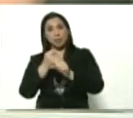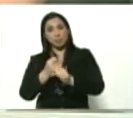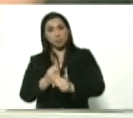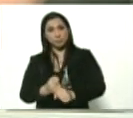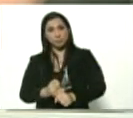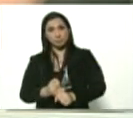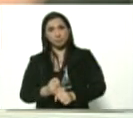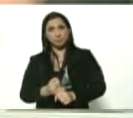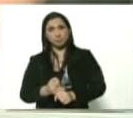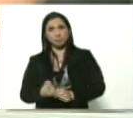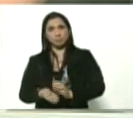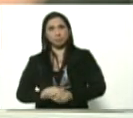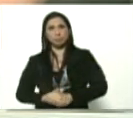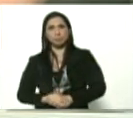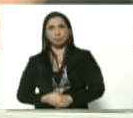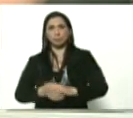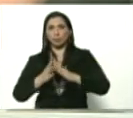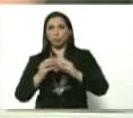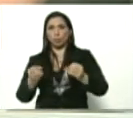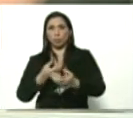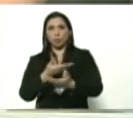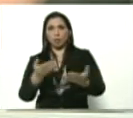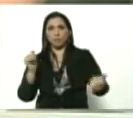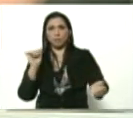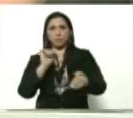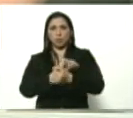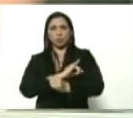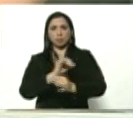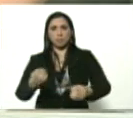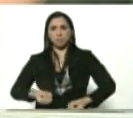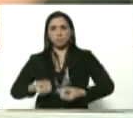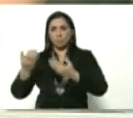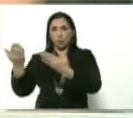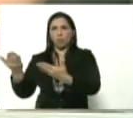que todos estos detenidos se han presentado.